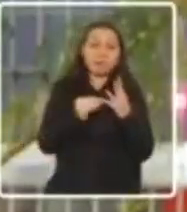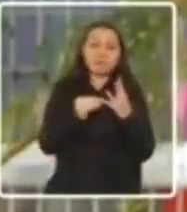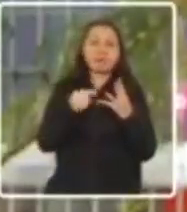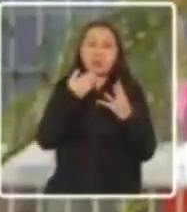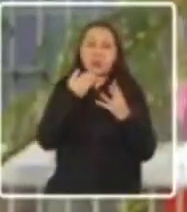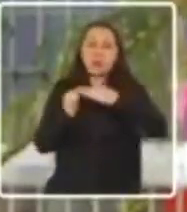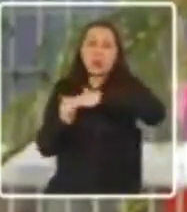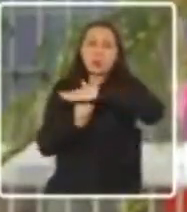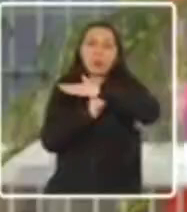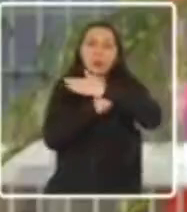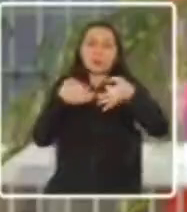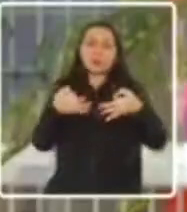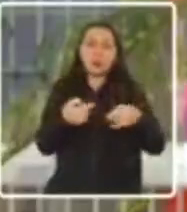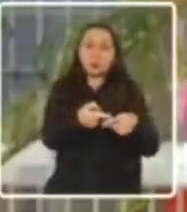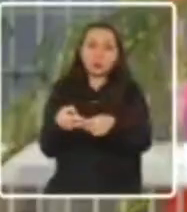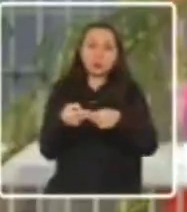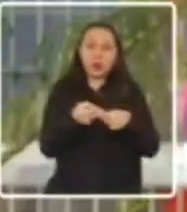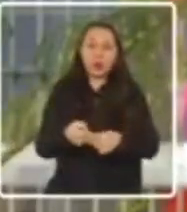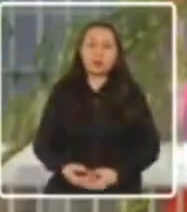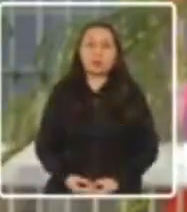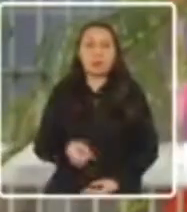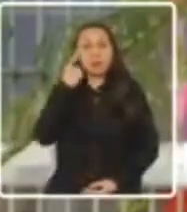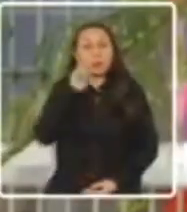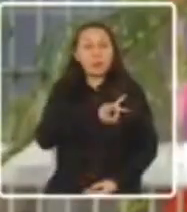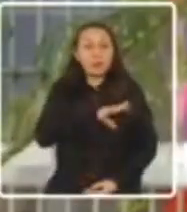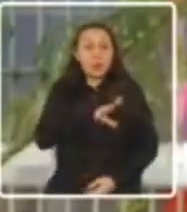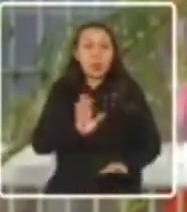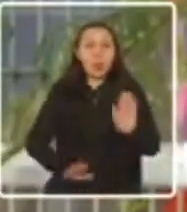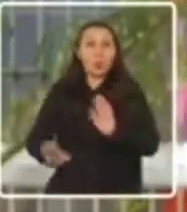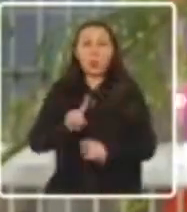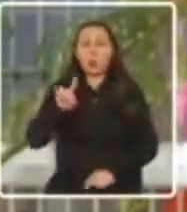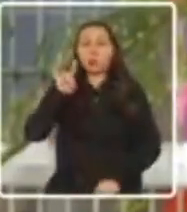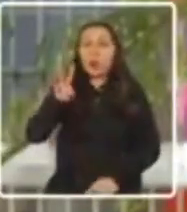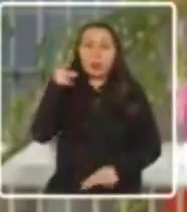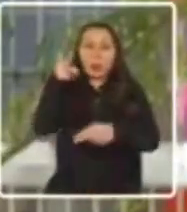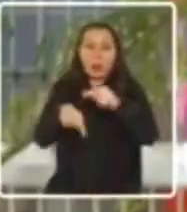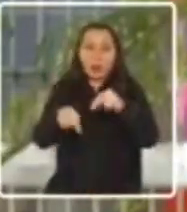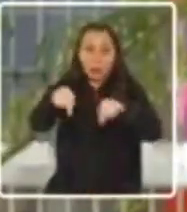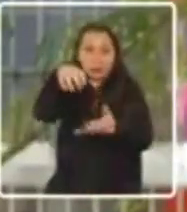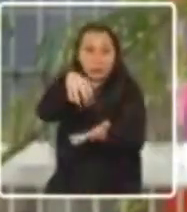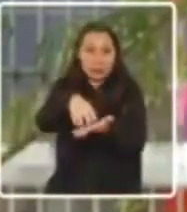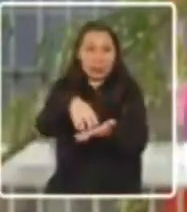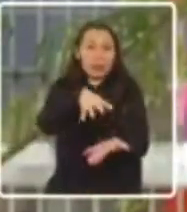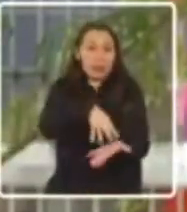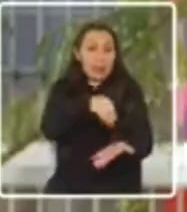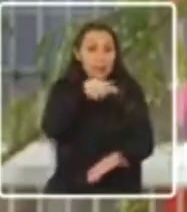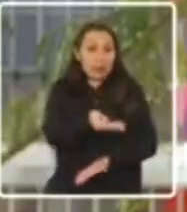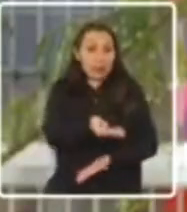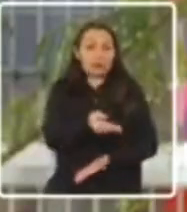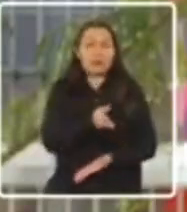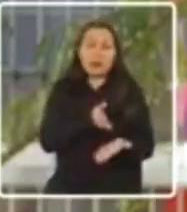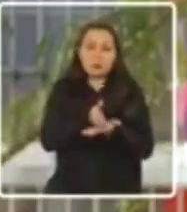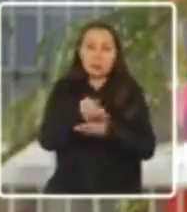ser parte también de la seguridad social. Pero Chile Cuida no es solamente la inauguración de este centro para la región de Arica.